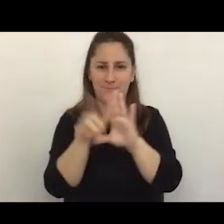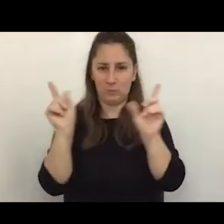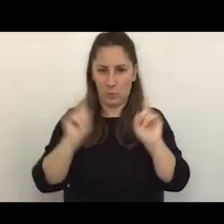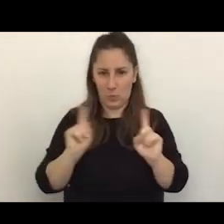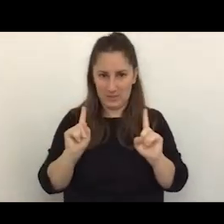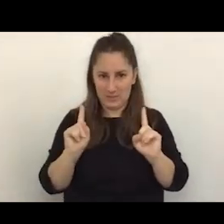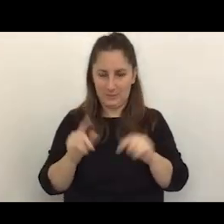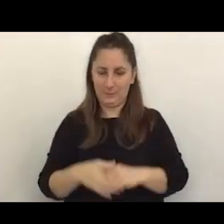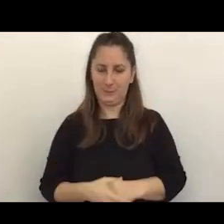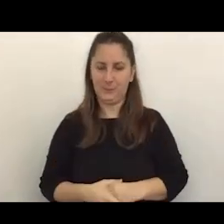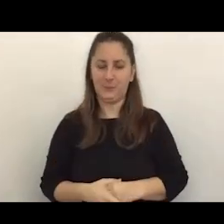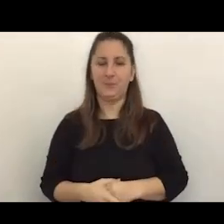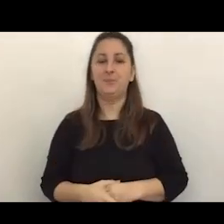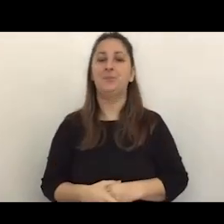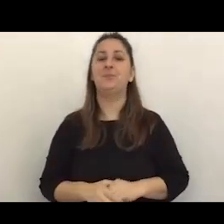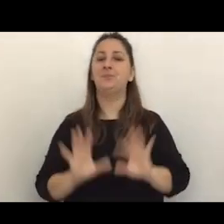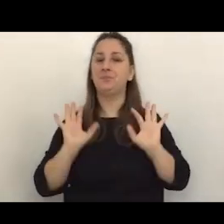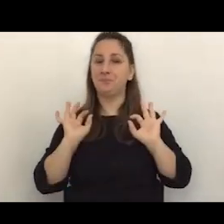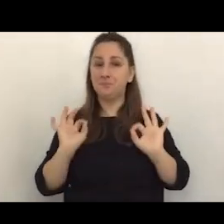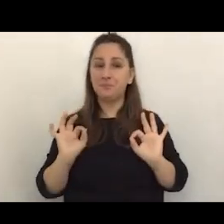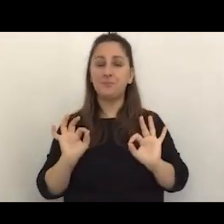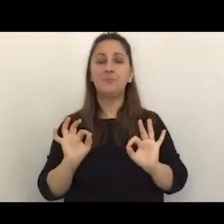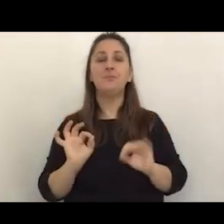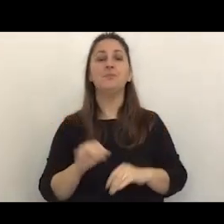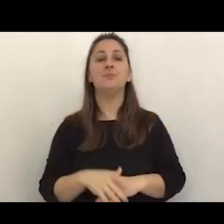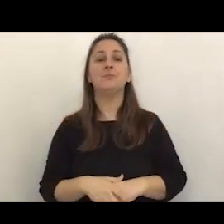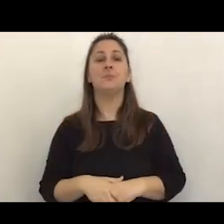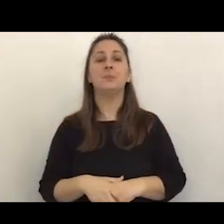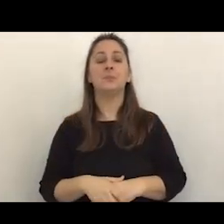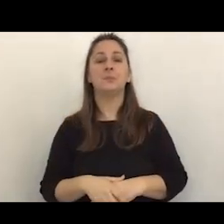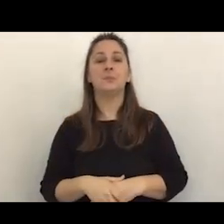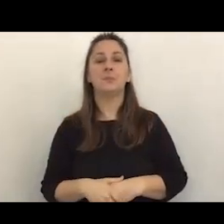¿Sí? Ahora bien, como ustedes saben,